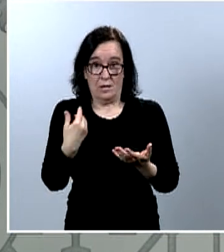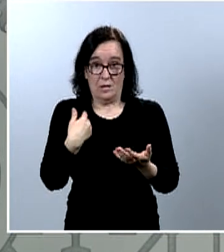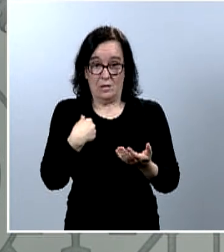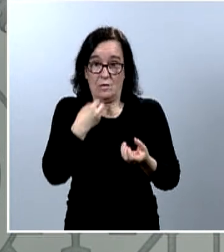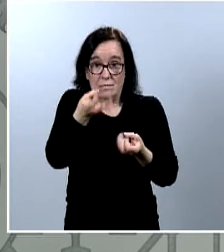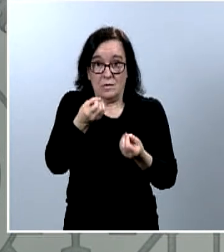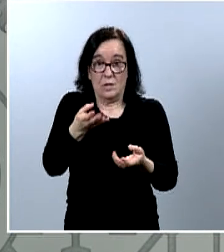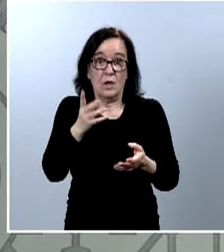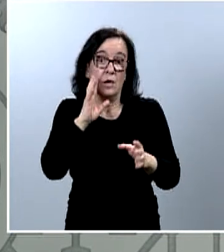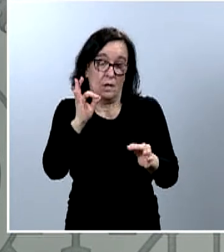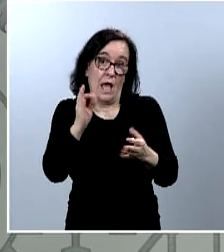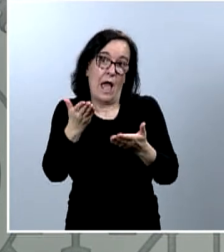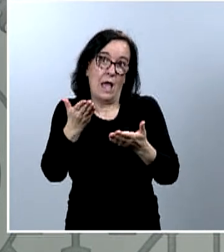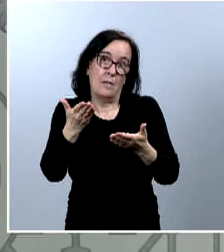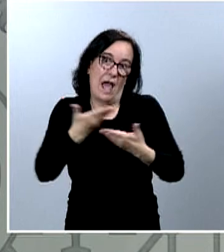obviamente ayudan a explicarlo.